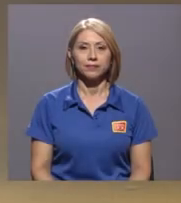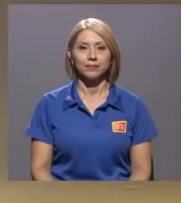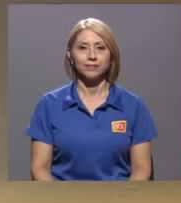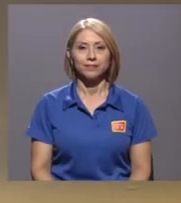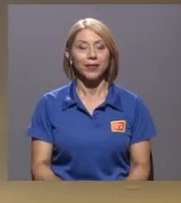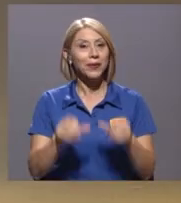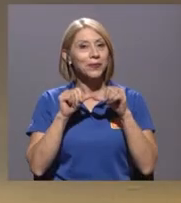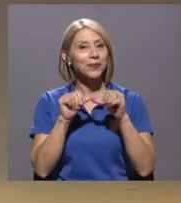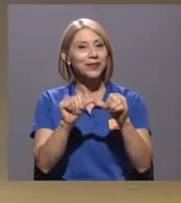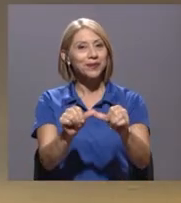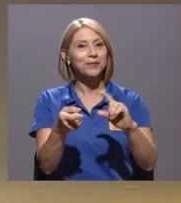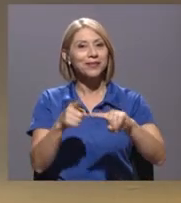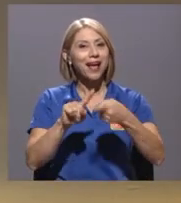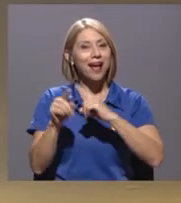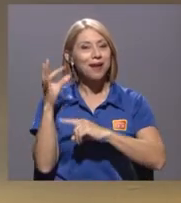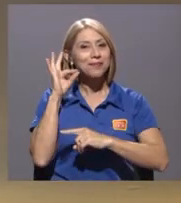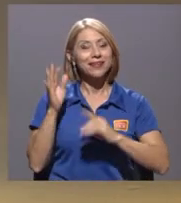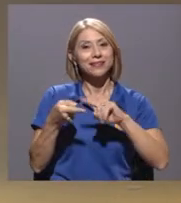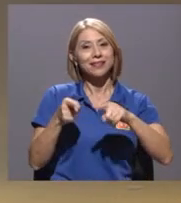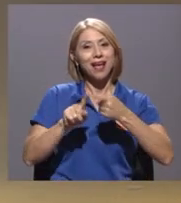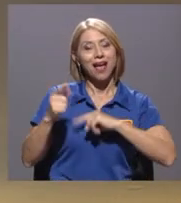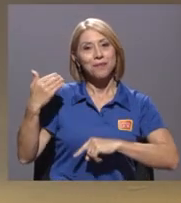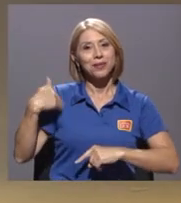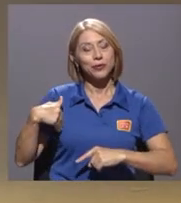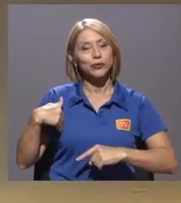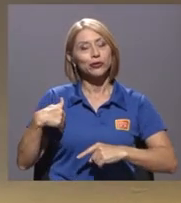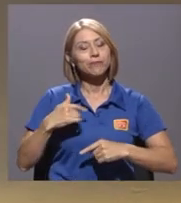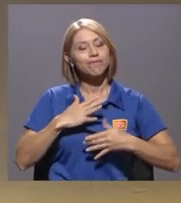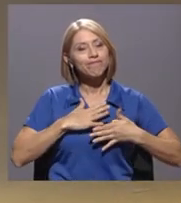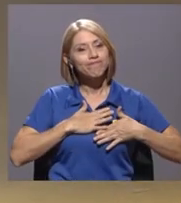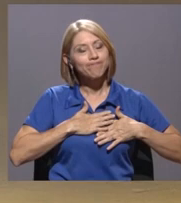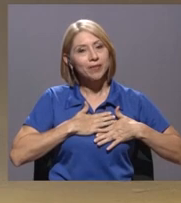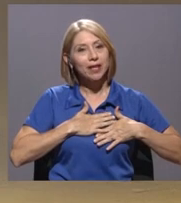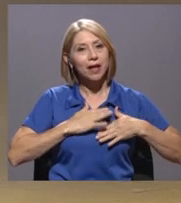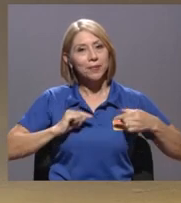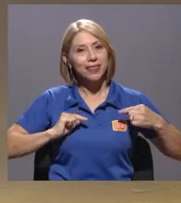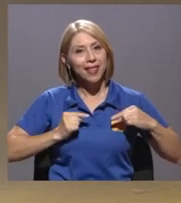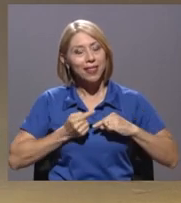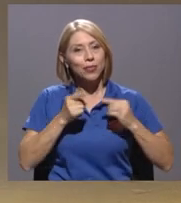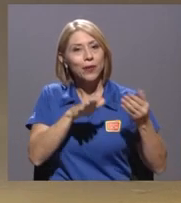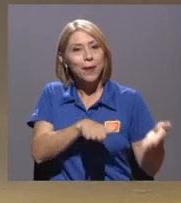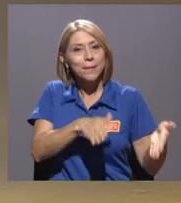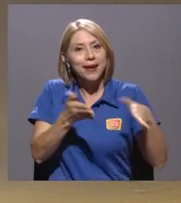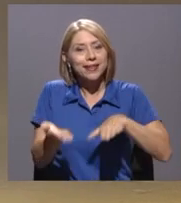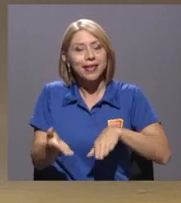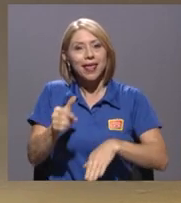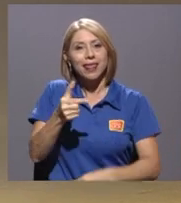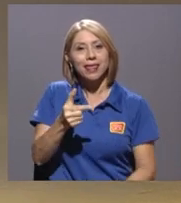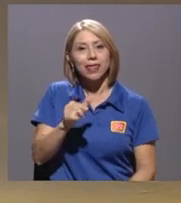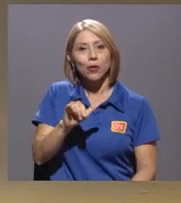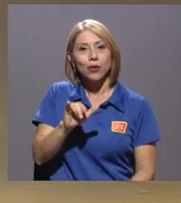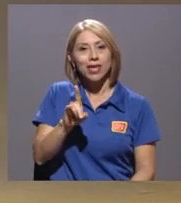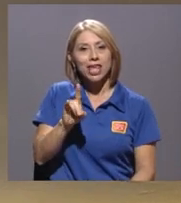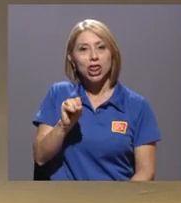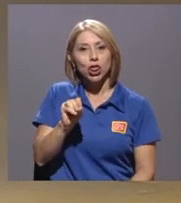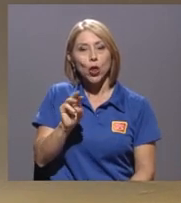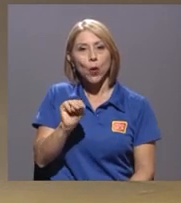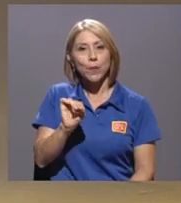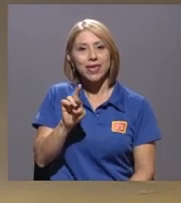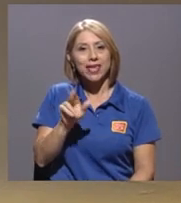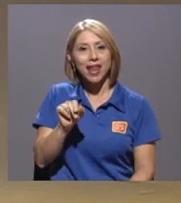continuamos amigas y amigos lamentando la partida de don guido miranda pero también